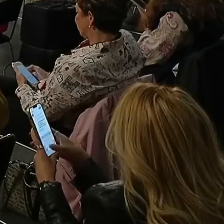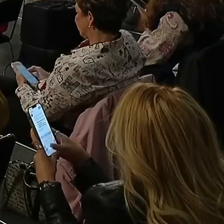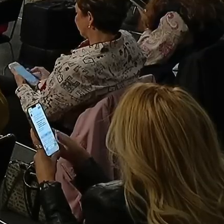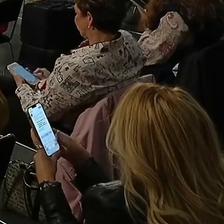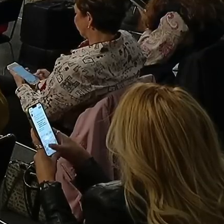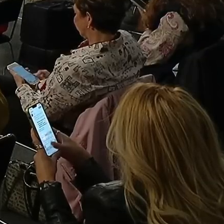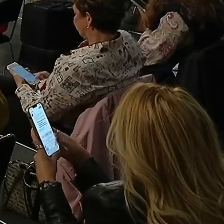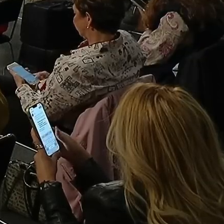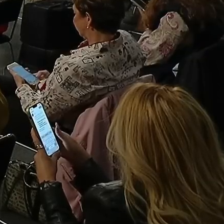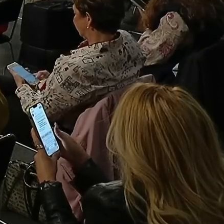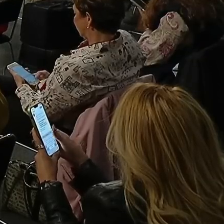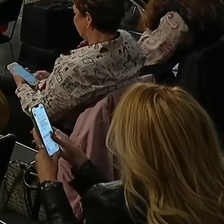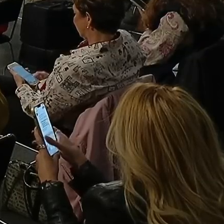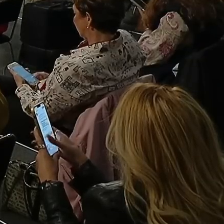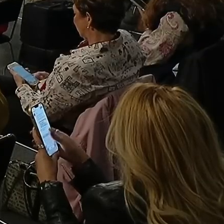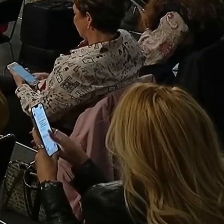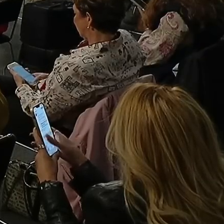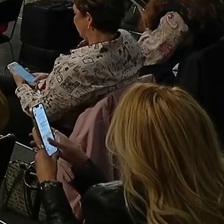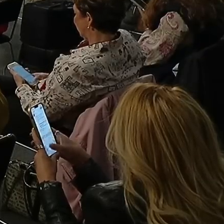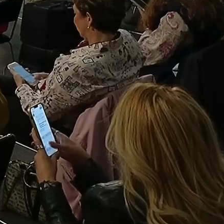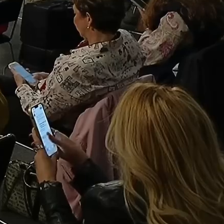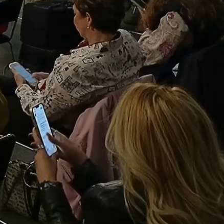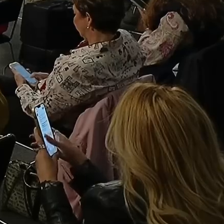Por eso tenemos